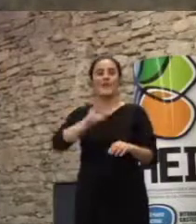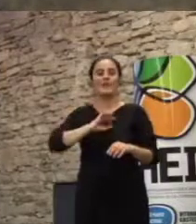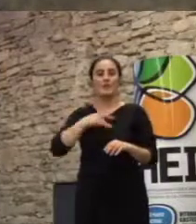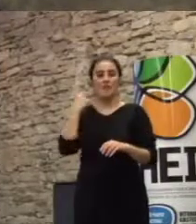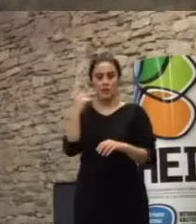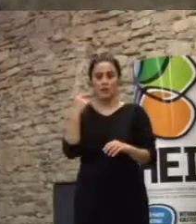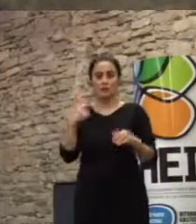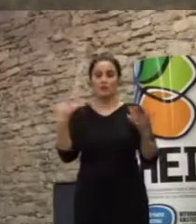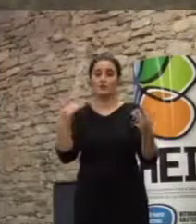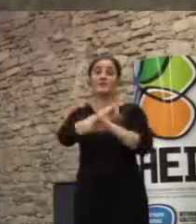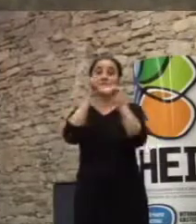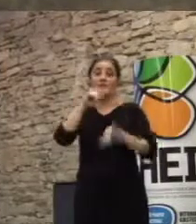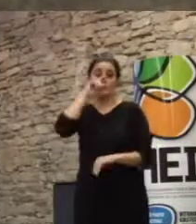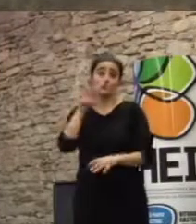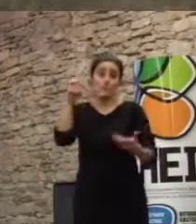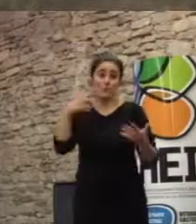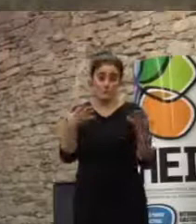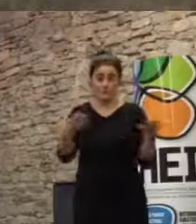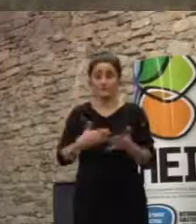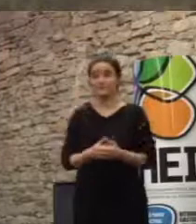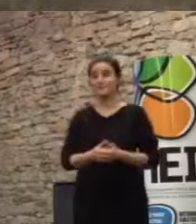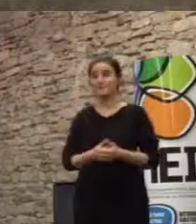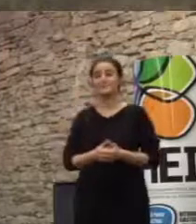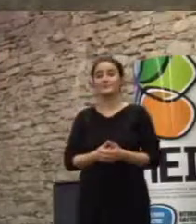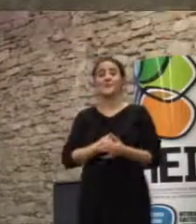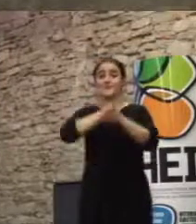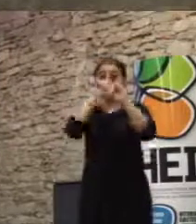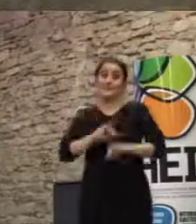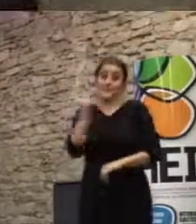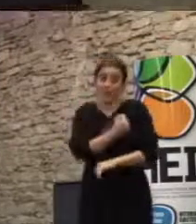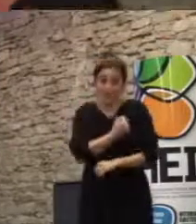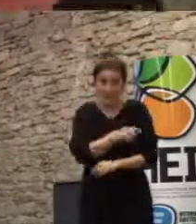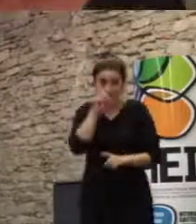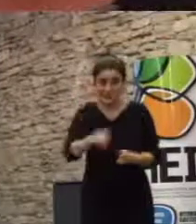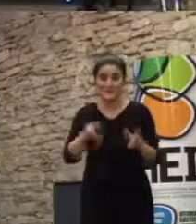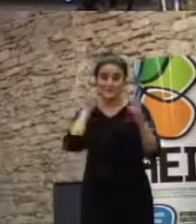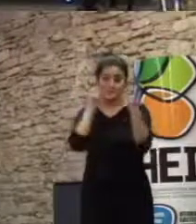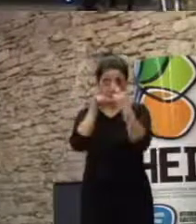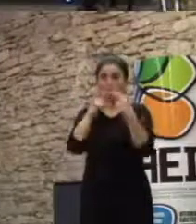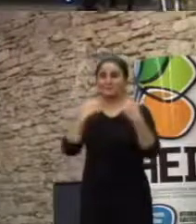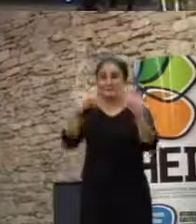pues feliz año nuevo y felices navidades hasta el próximo